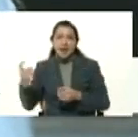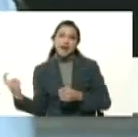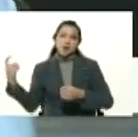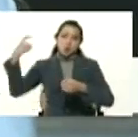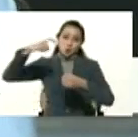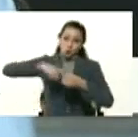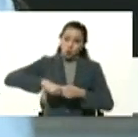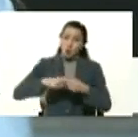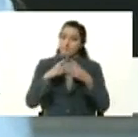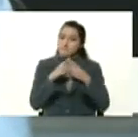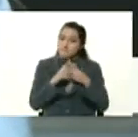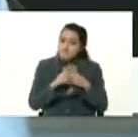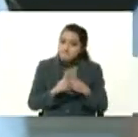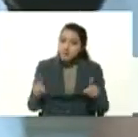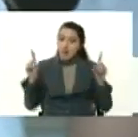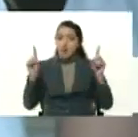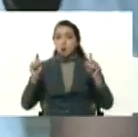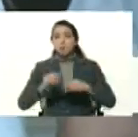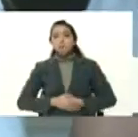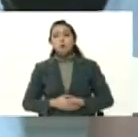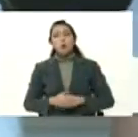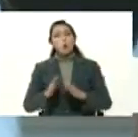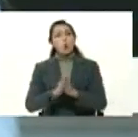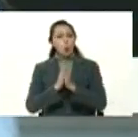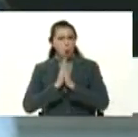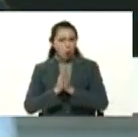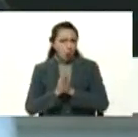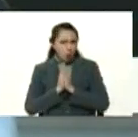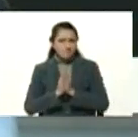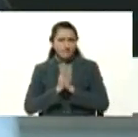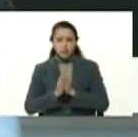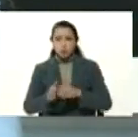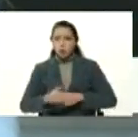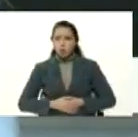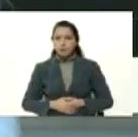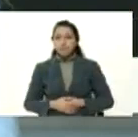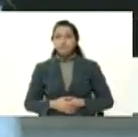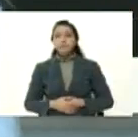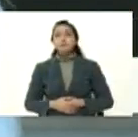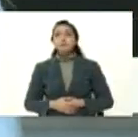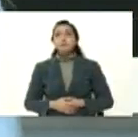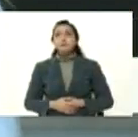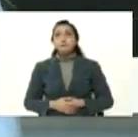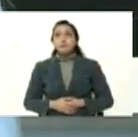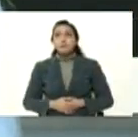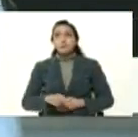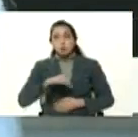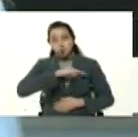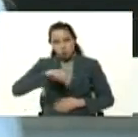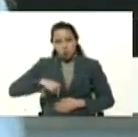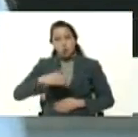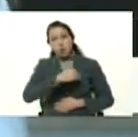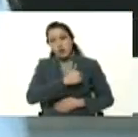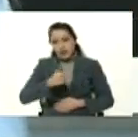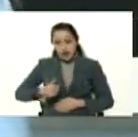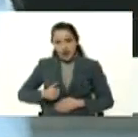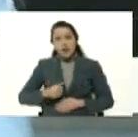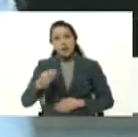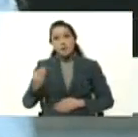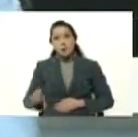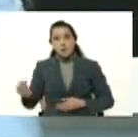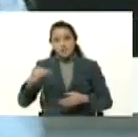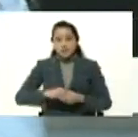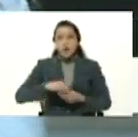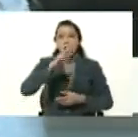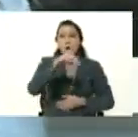todos me dijeron que tenía que, por favor, decirle que nosotros queremos recuperar monómero,